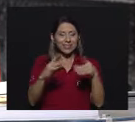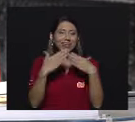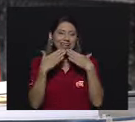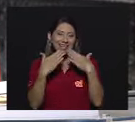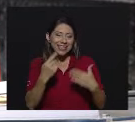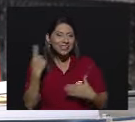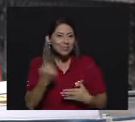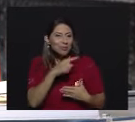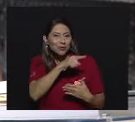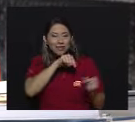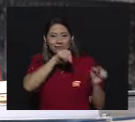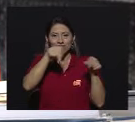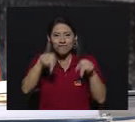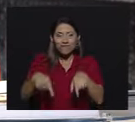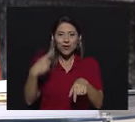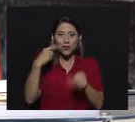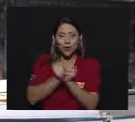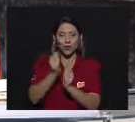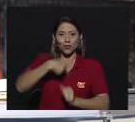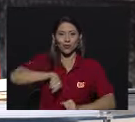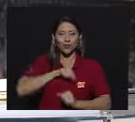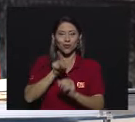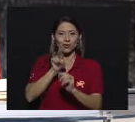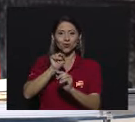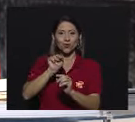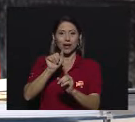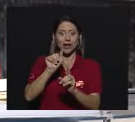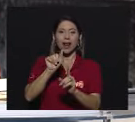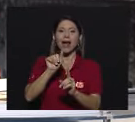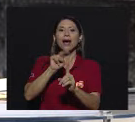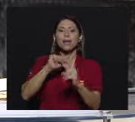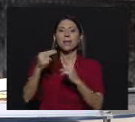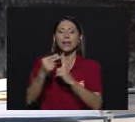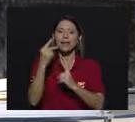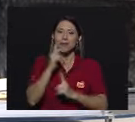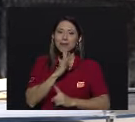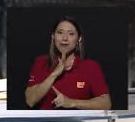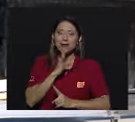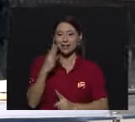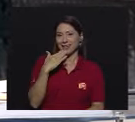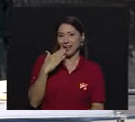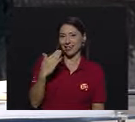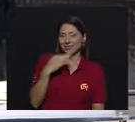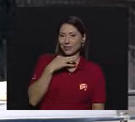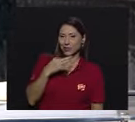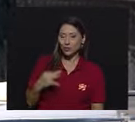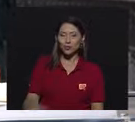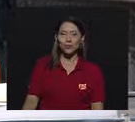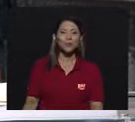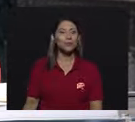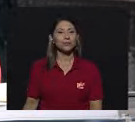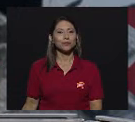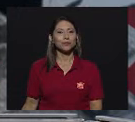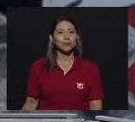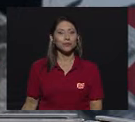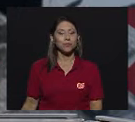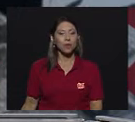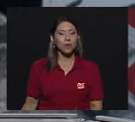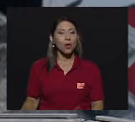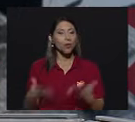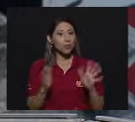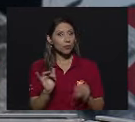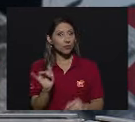gracias, Isabel. Siempre usted disponible para estar con nosotros aquí en Una Mirada para abordar estos temas. Muchas gracias por la invitación, Maribel. Con todo gusto.